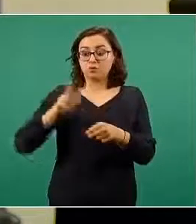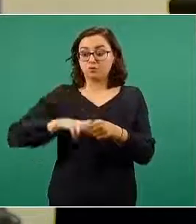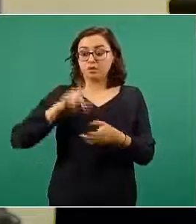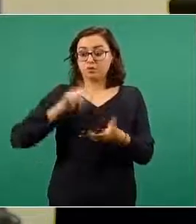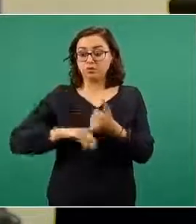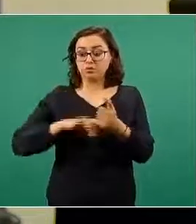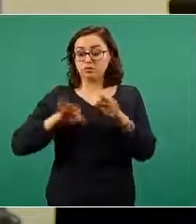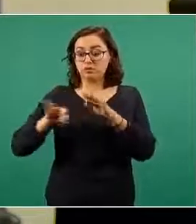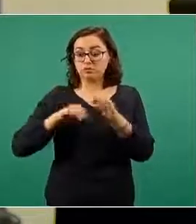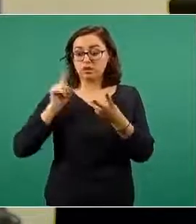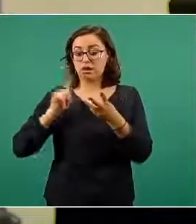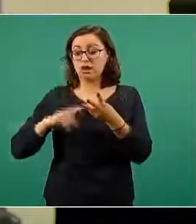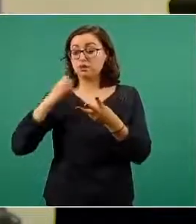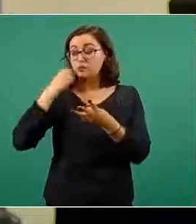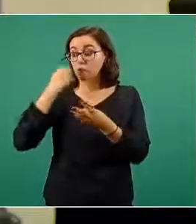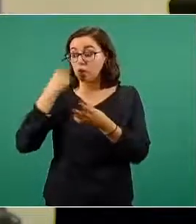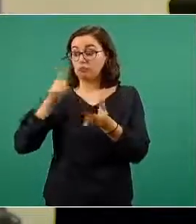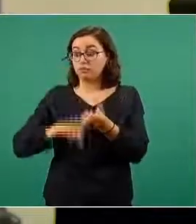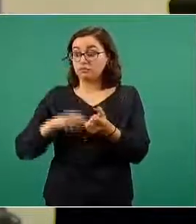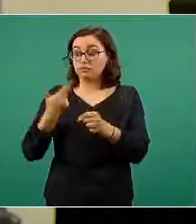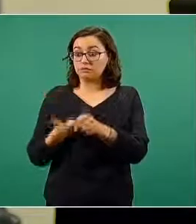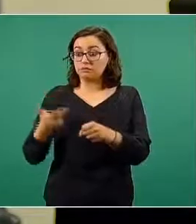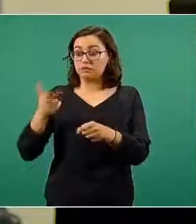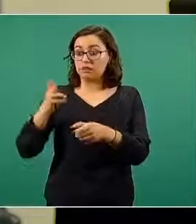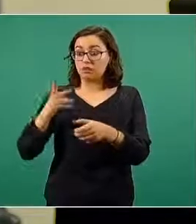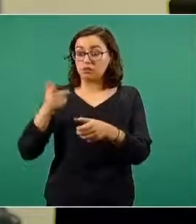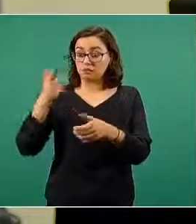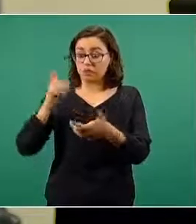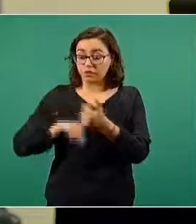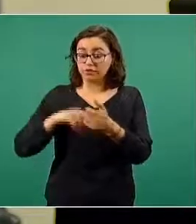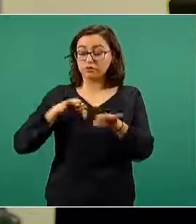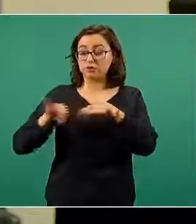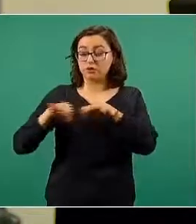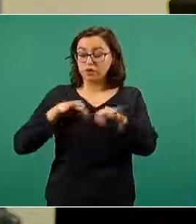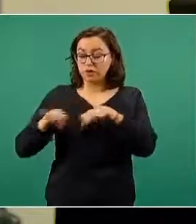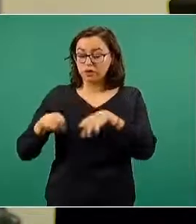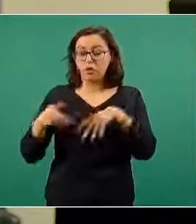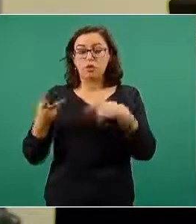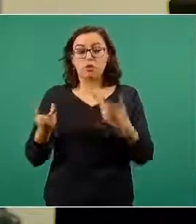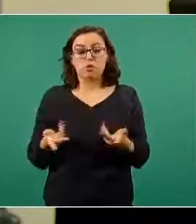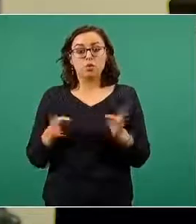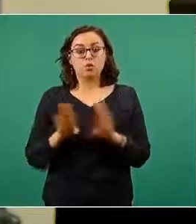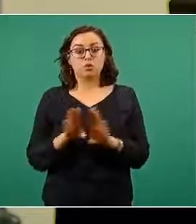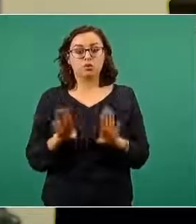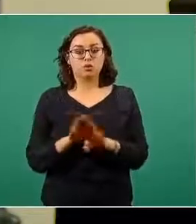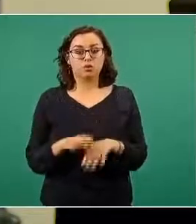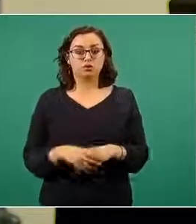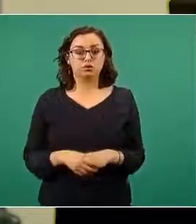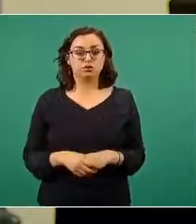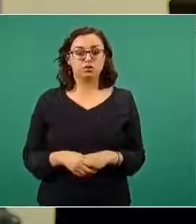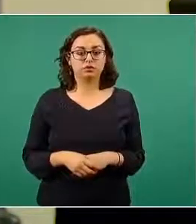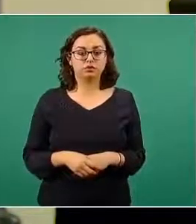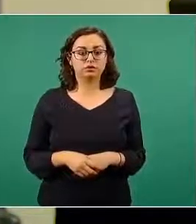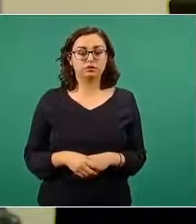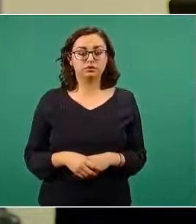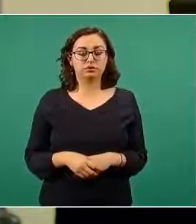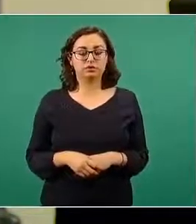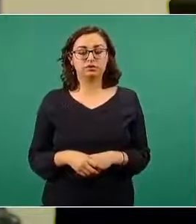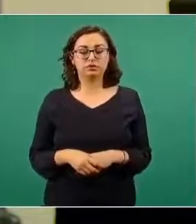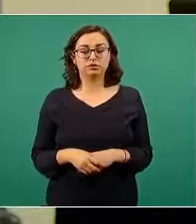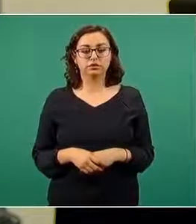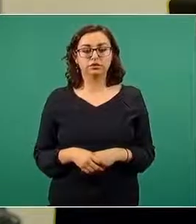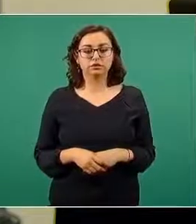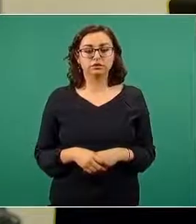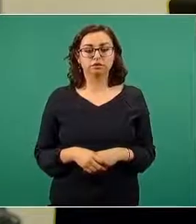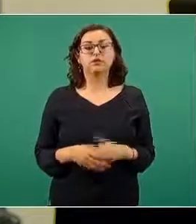¿en cuántos estados se empezará la vacunación de 50 a 59 años? Y por último,